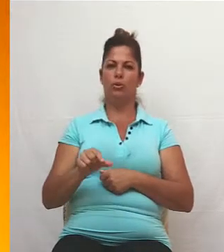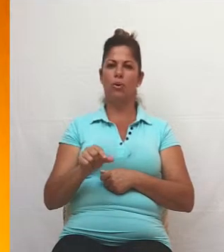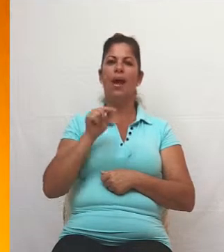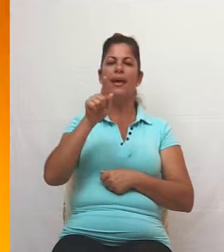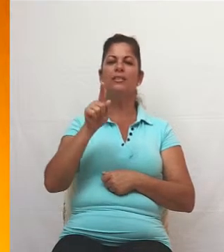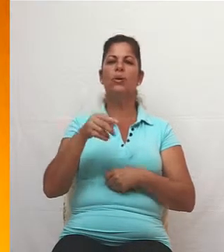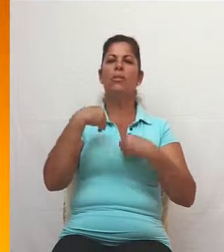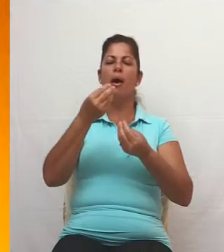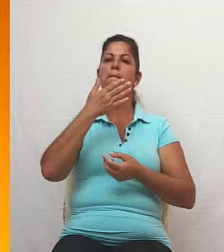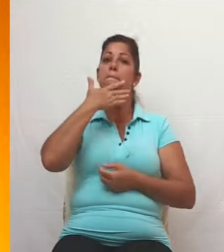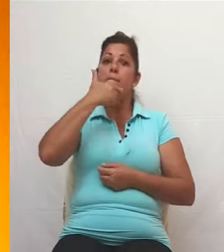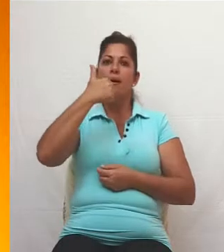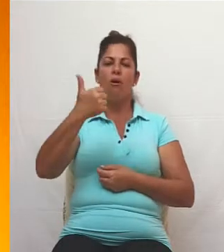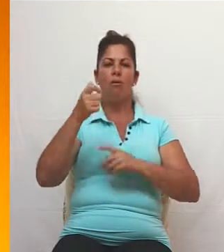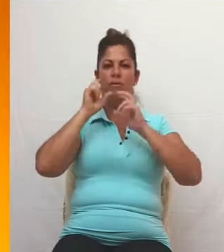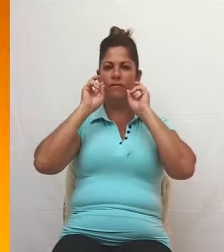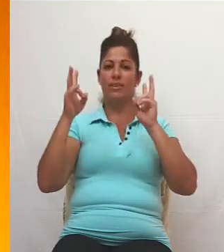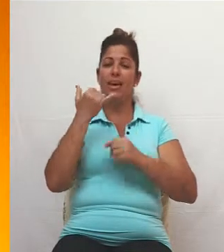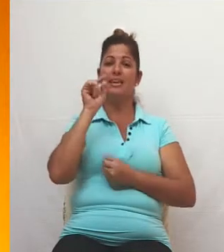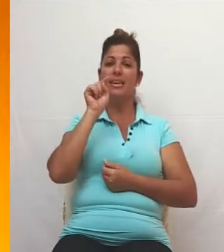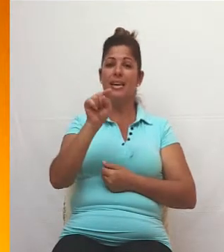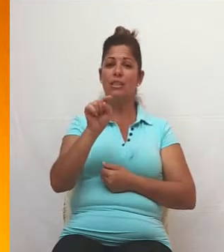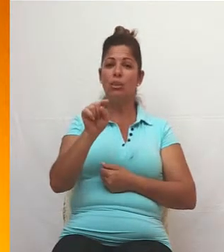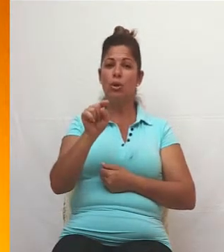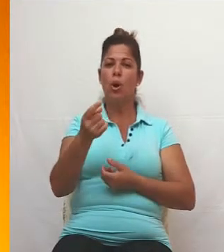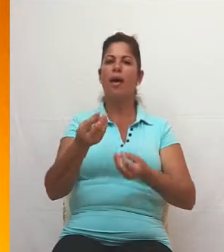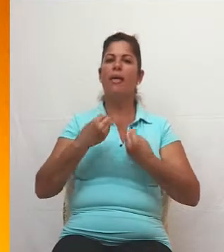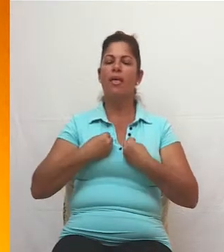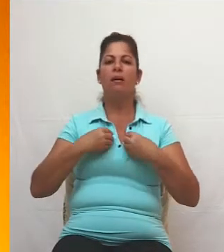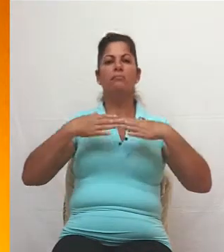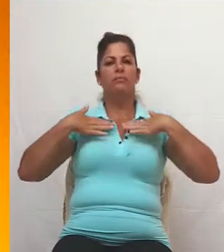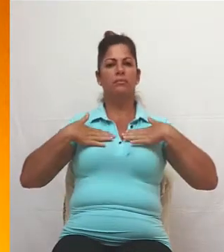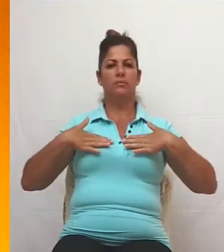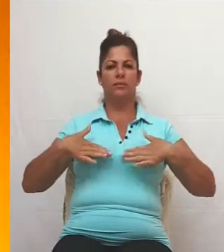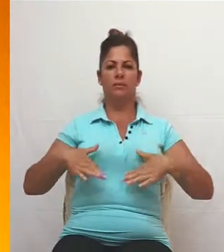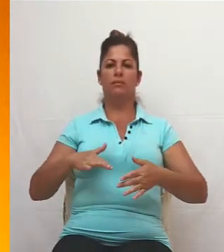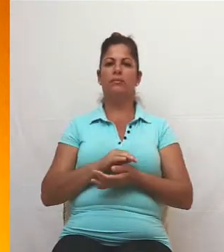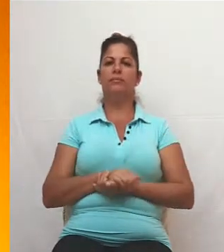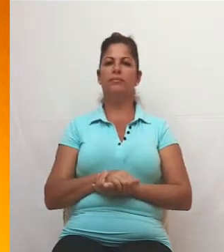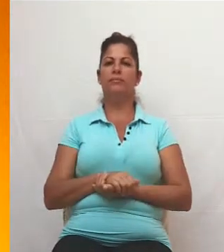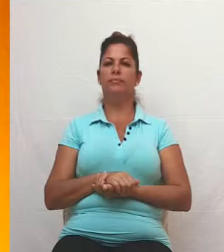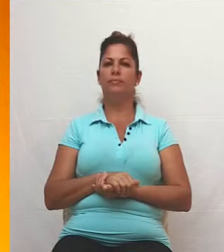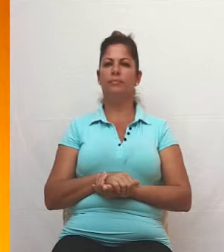lleva a habitar nuestra vida y esto nos produce sosiego